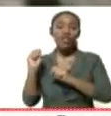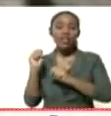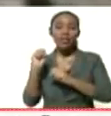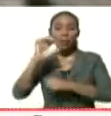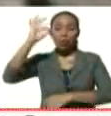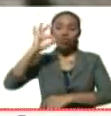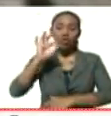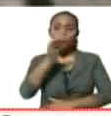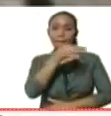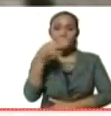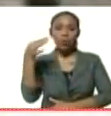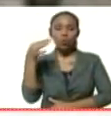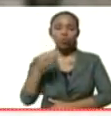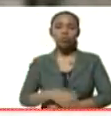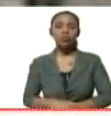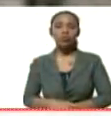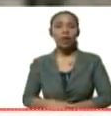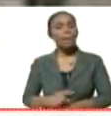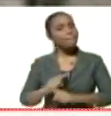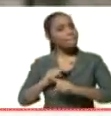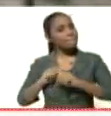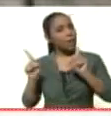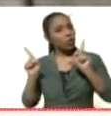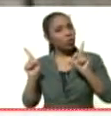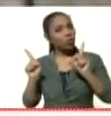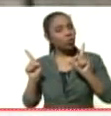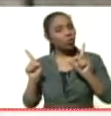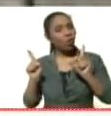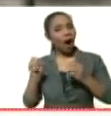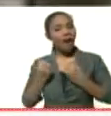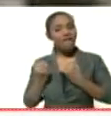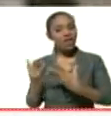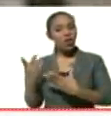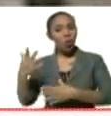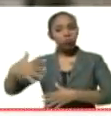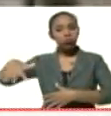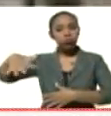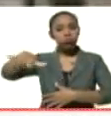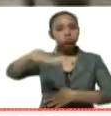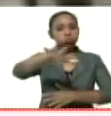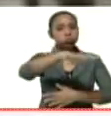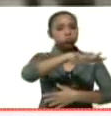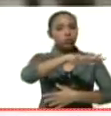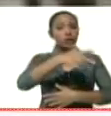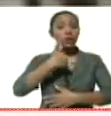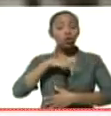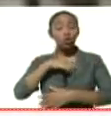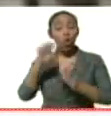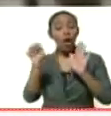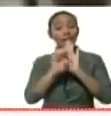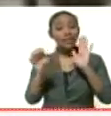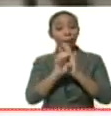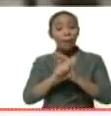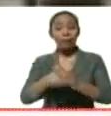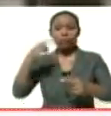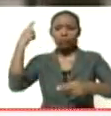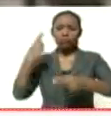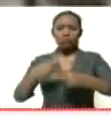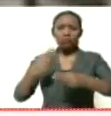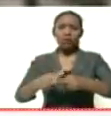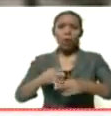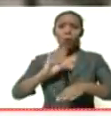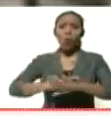efectividad. Pero el virus está por ahí. Y estamos en una etapa peligrosa, que pudiera haber